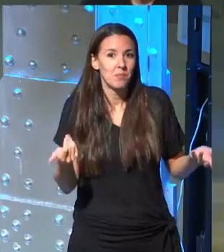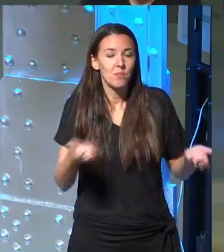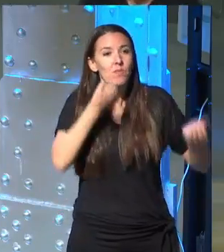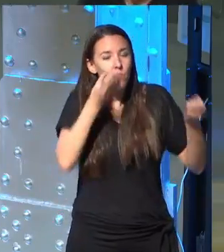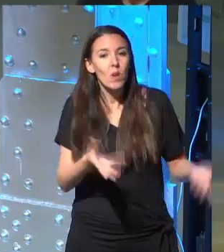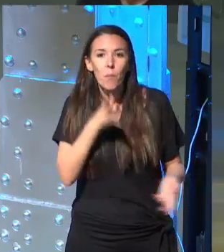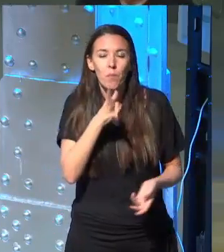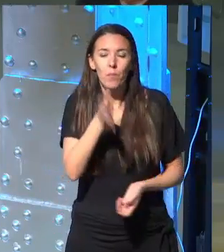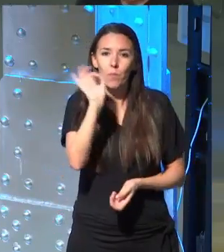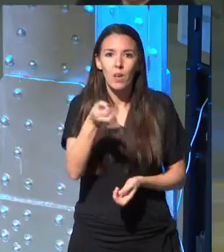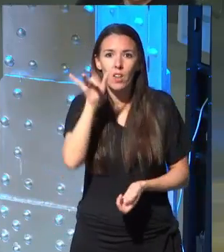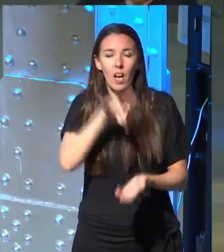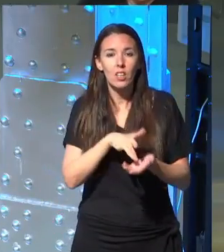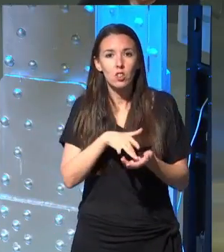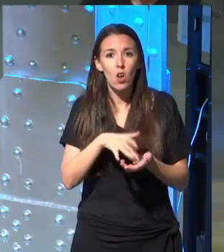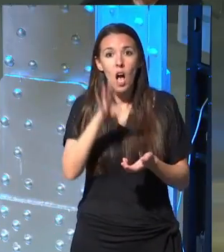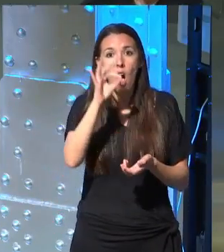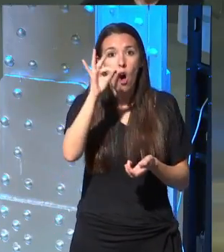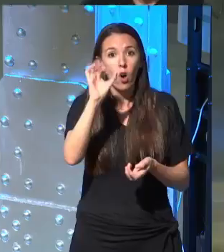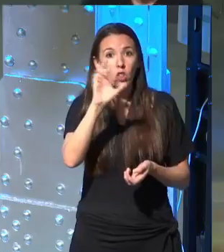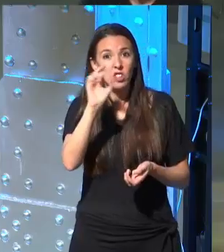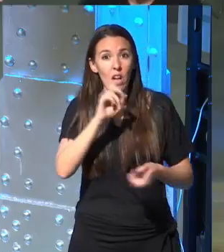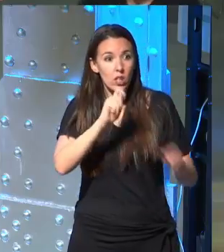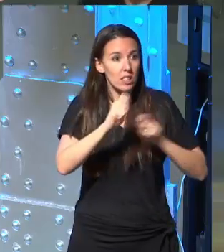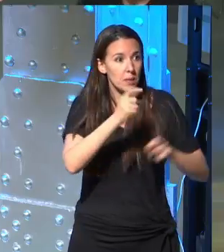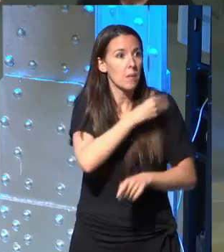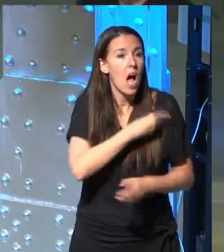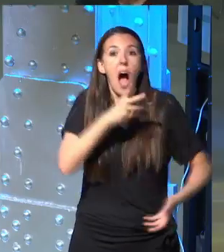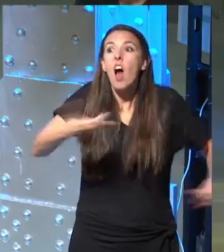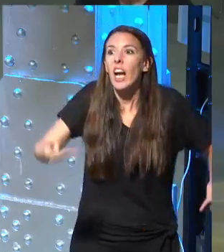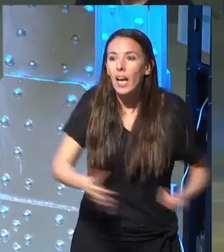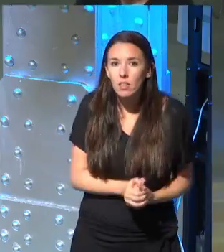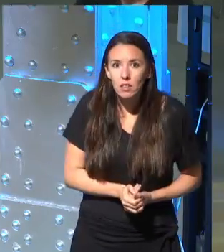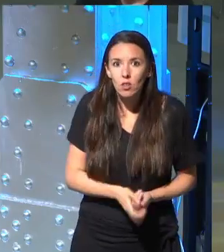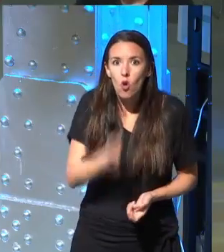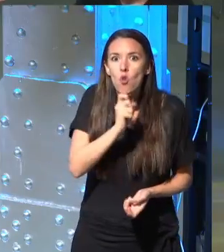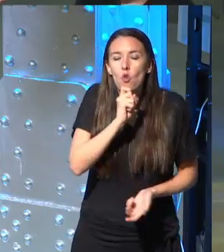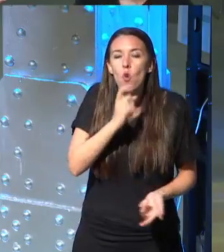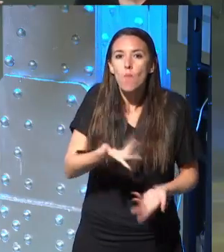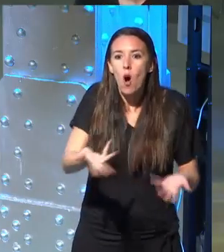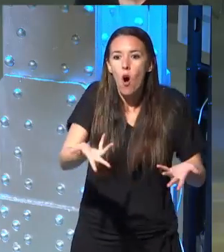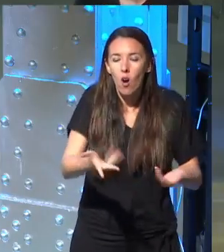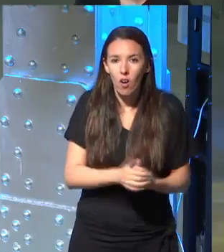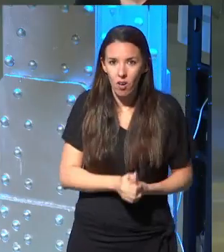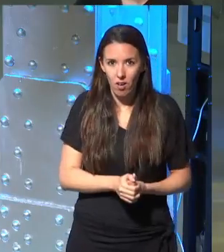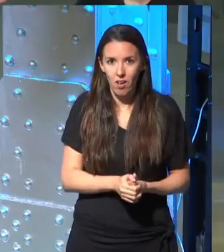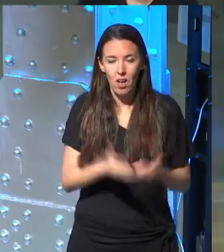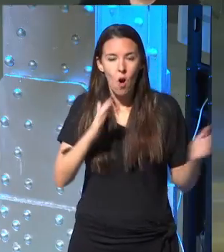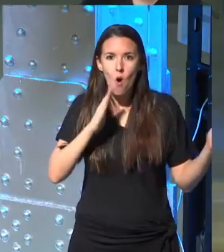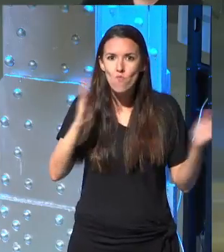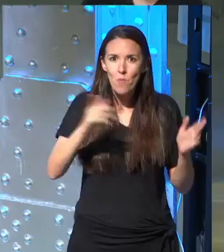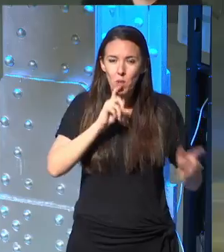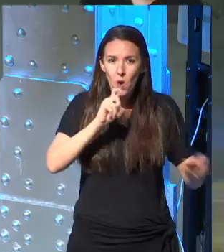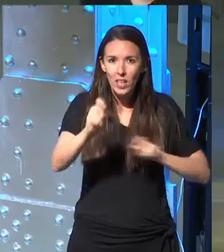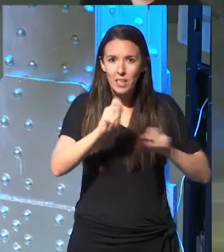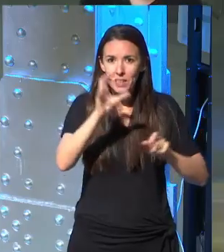Está muy bien porque es verdad que cuando me entrevistó Julia Otero me preguntó lo mismo. Dice, pero luego, ¿ahora qué? O sea, ¿esto cómo lo vas a pero realizar? En el momento que o sea, te claro, entrevista no... Julia